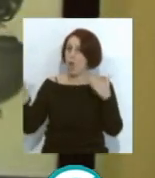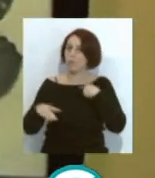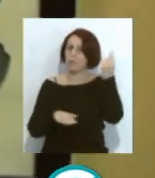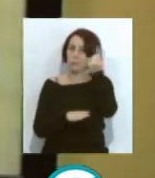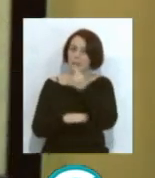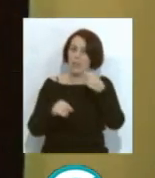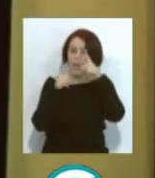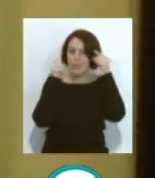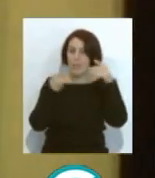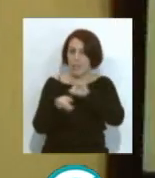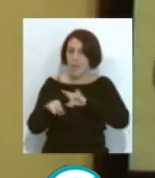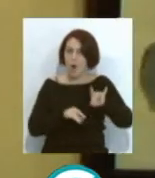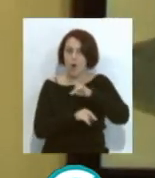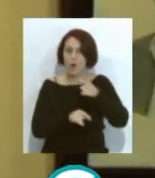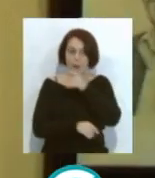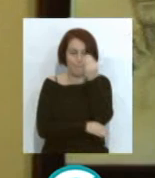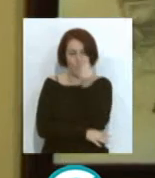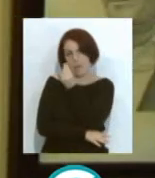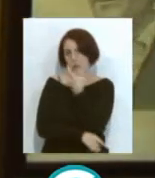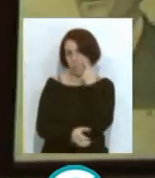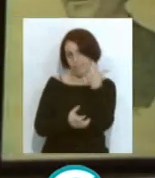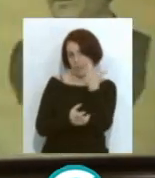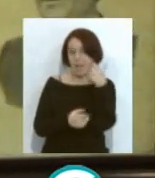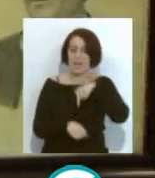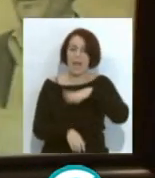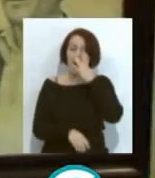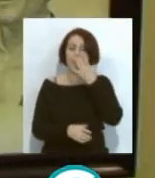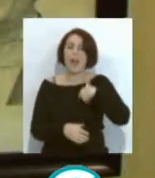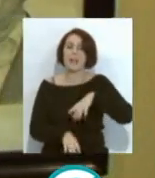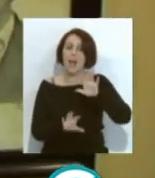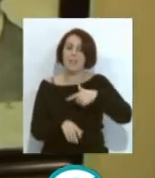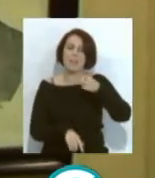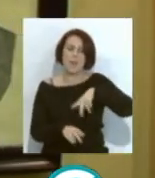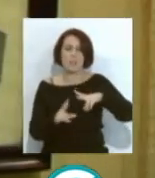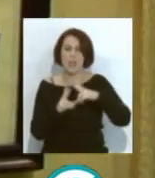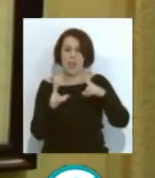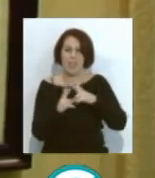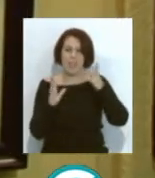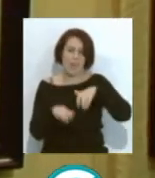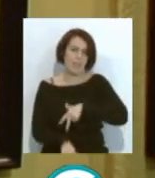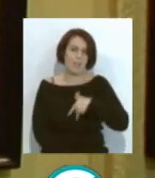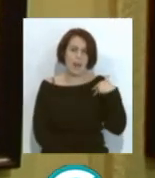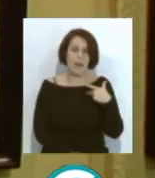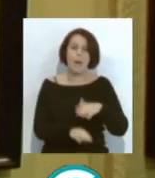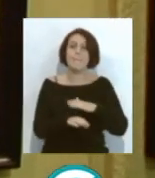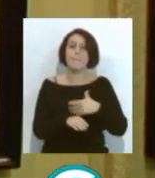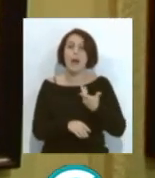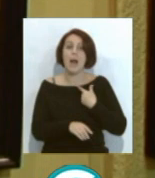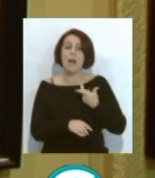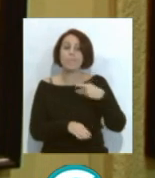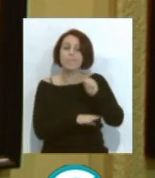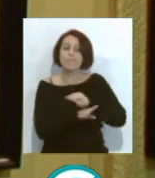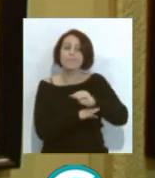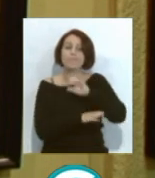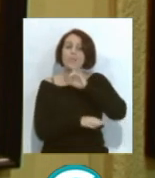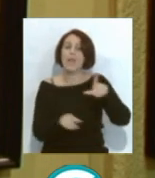de antifaces de oro y de destacados personajes del carnaval y de la sociedad gaditana en general, para que lo custodiara